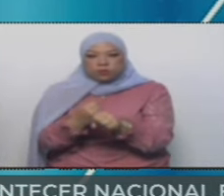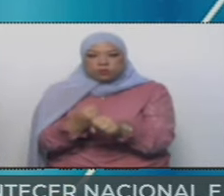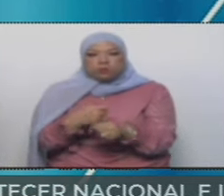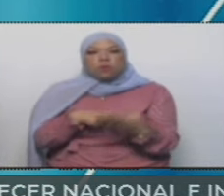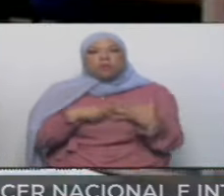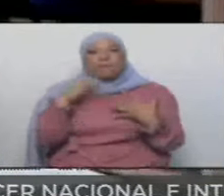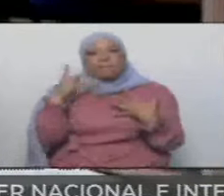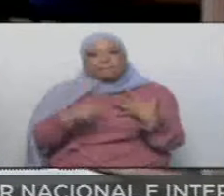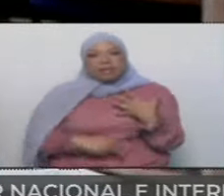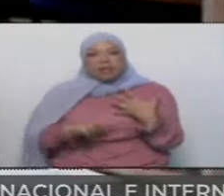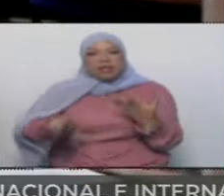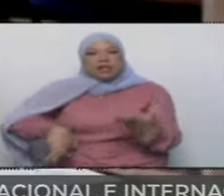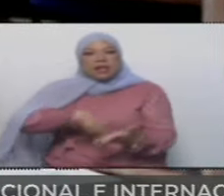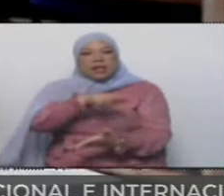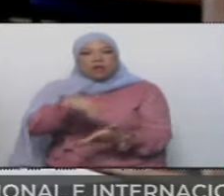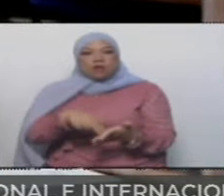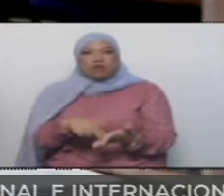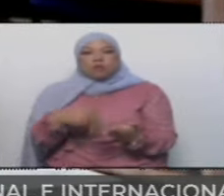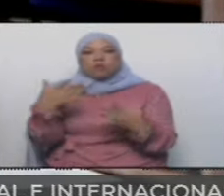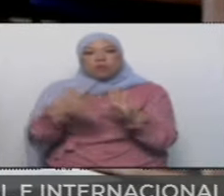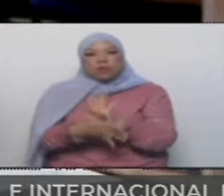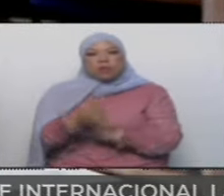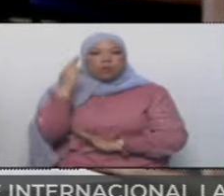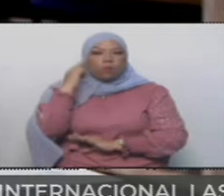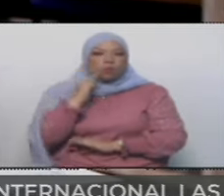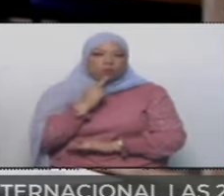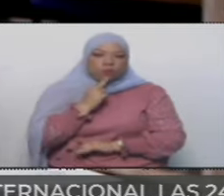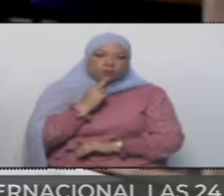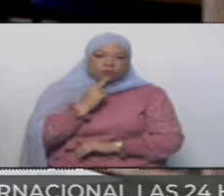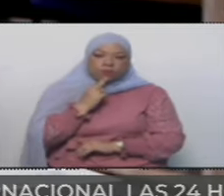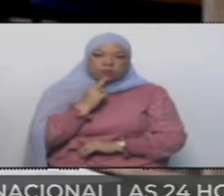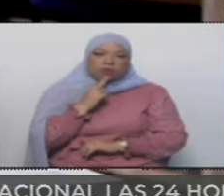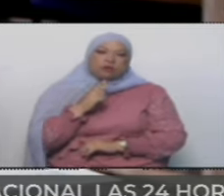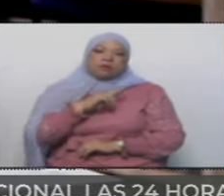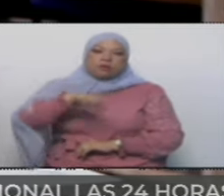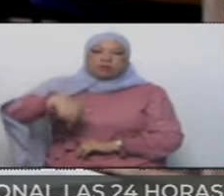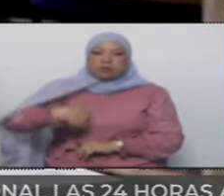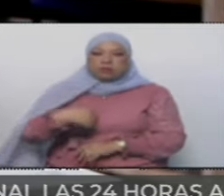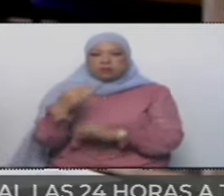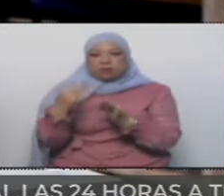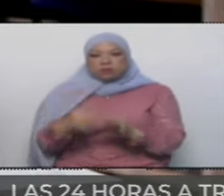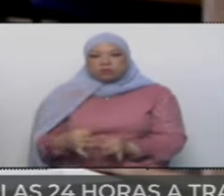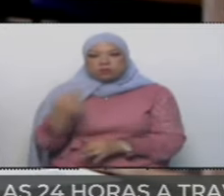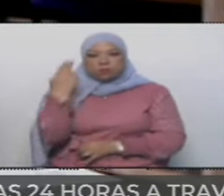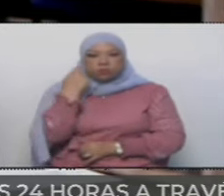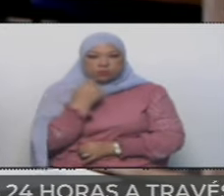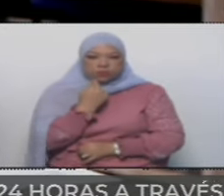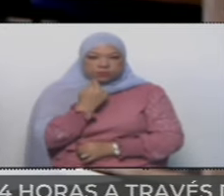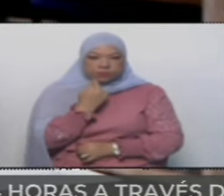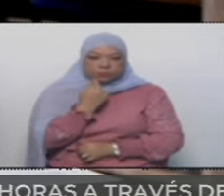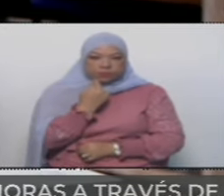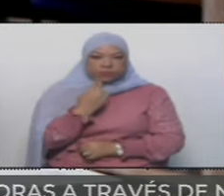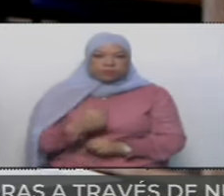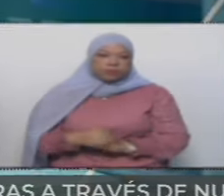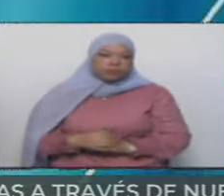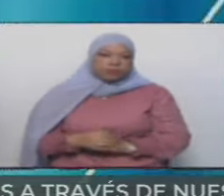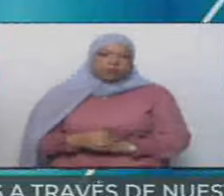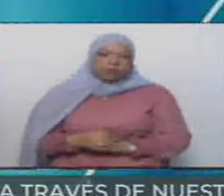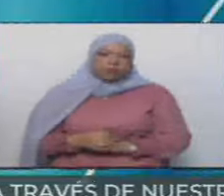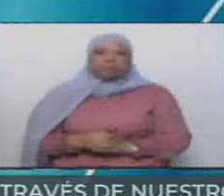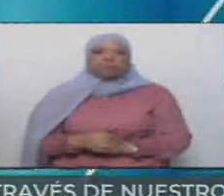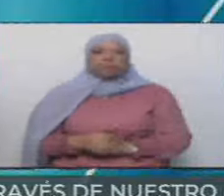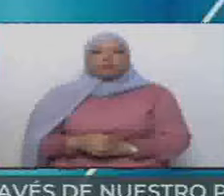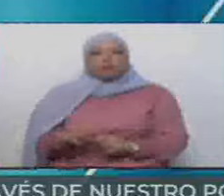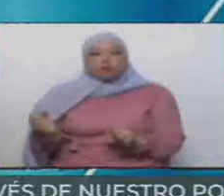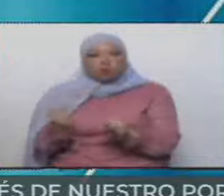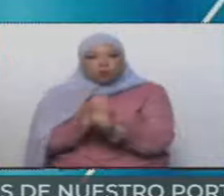plan nacional con la doctrina bolivariana, de nuestra Fuerza Armada Nacional Bolivariana, con el